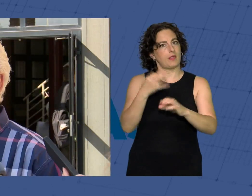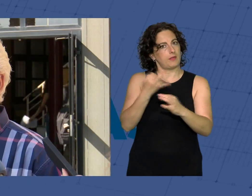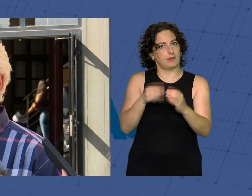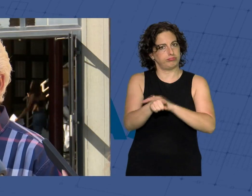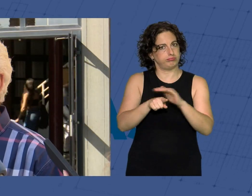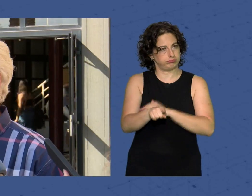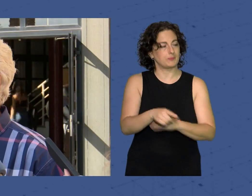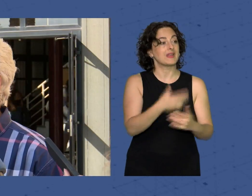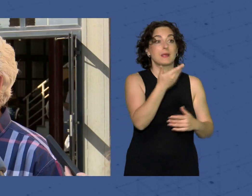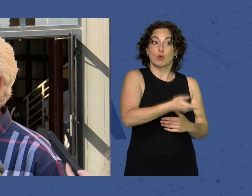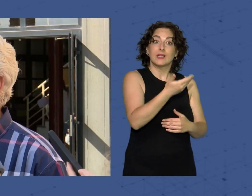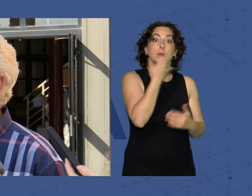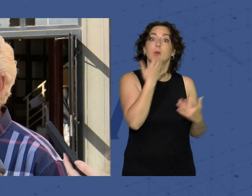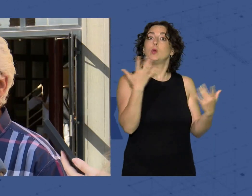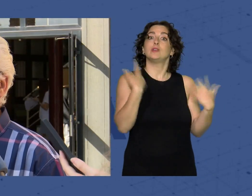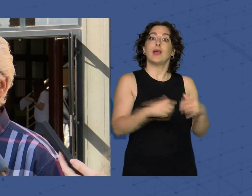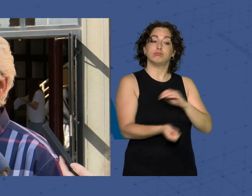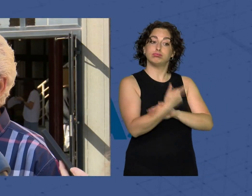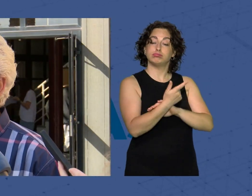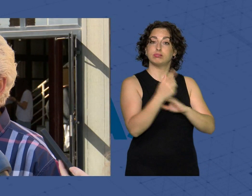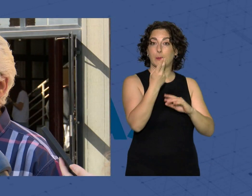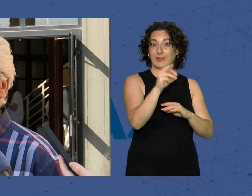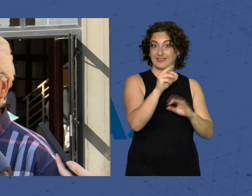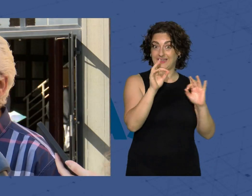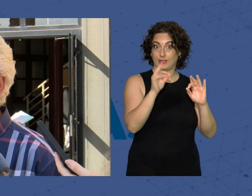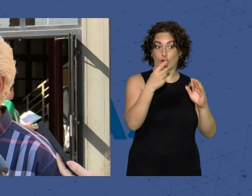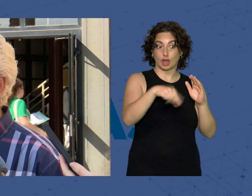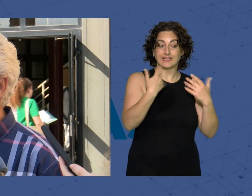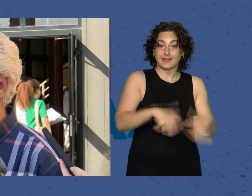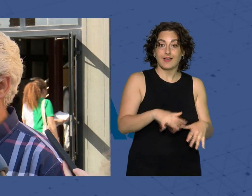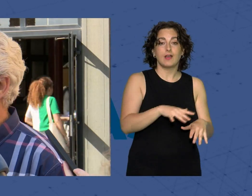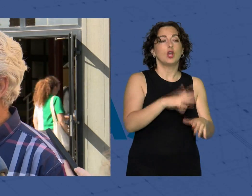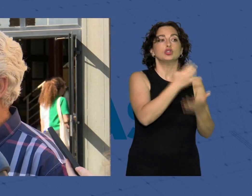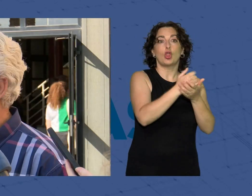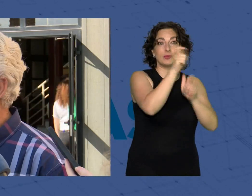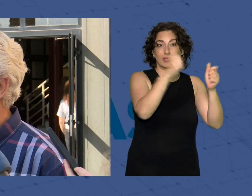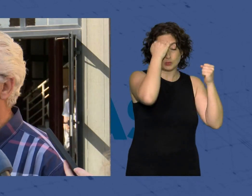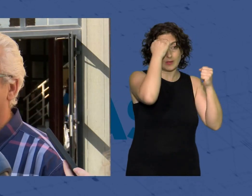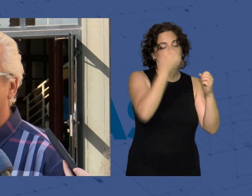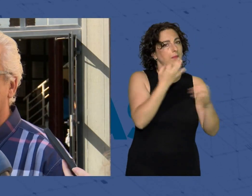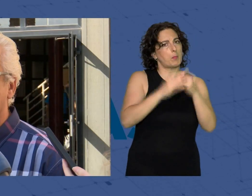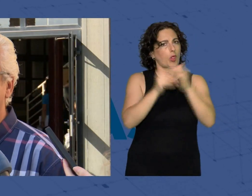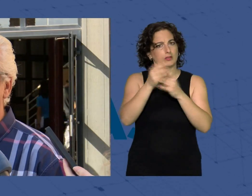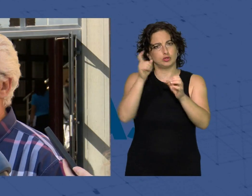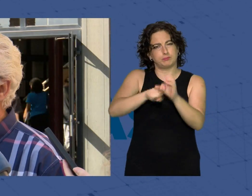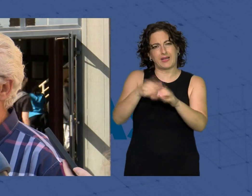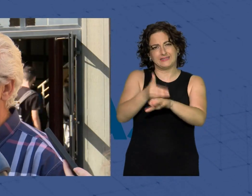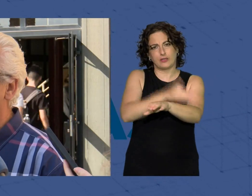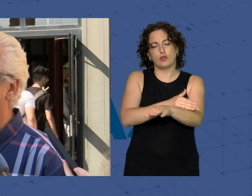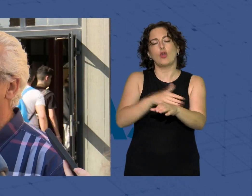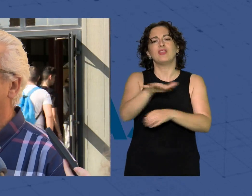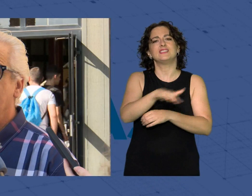Sí es importante que una vez que salgan las notas, el día 22, todos los estudiantes deben de meterse en los procesos de prescripción en Distrito Único Andaluz,